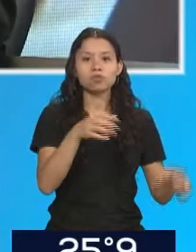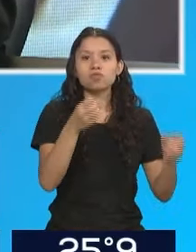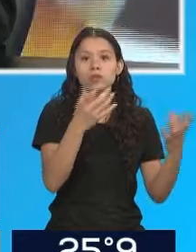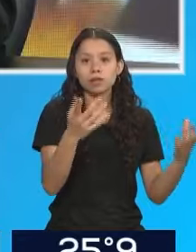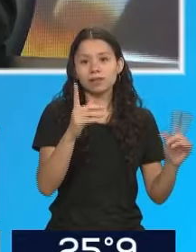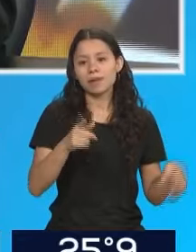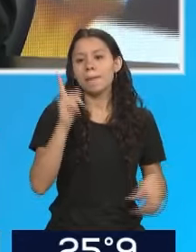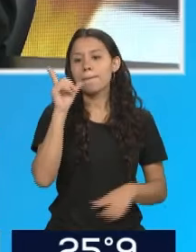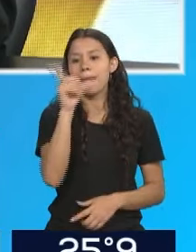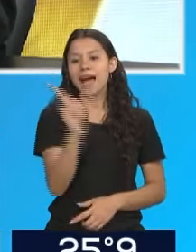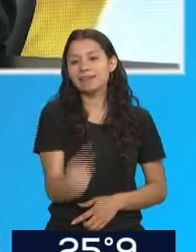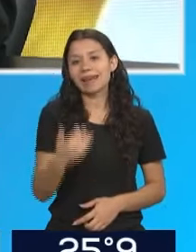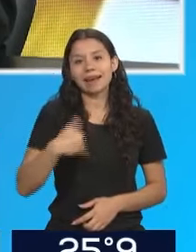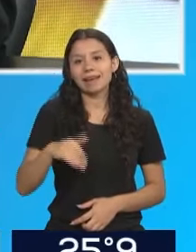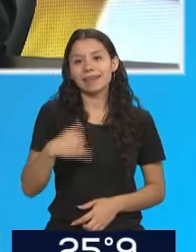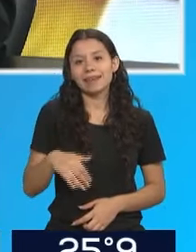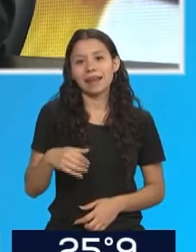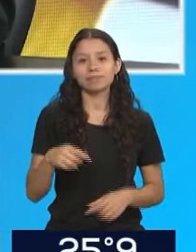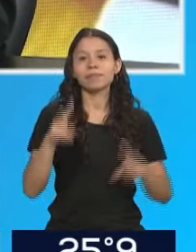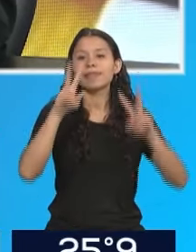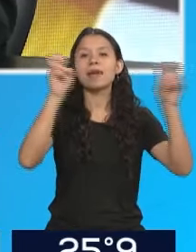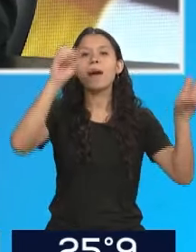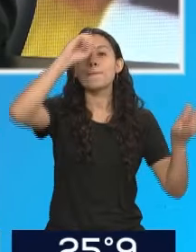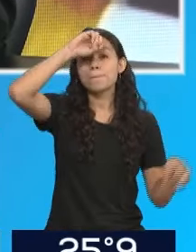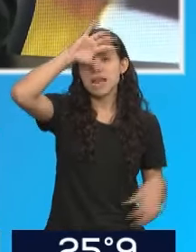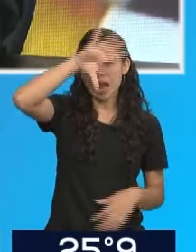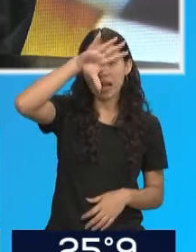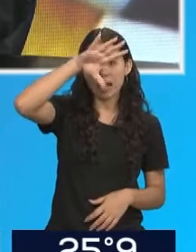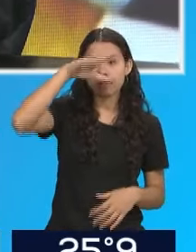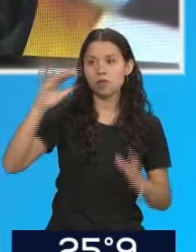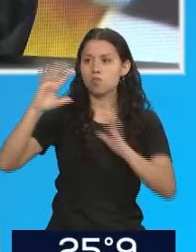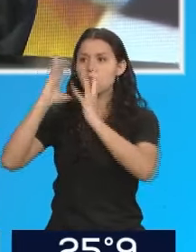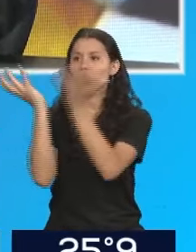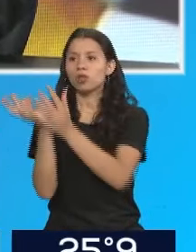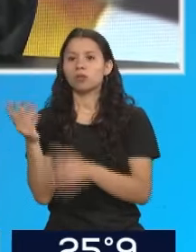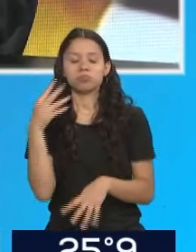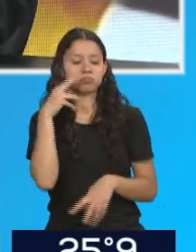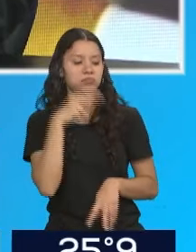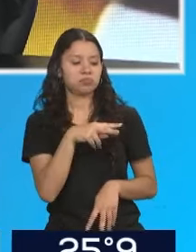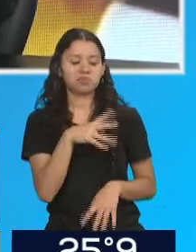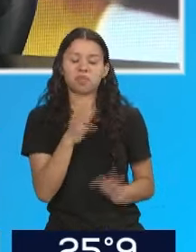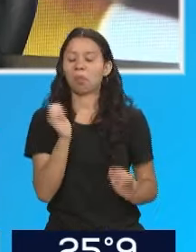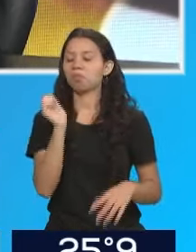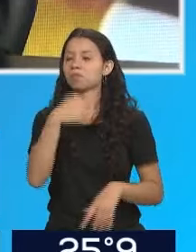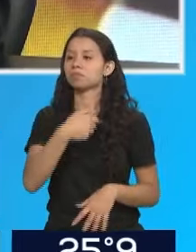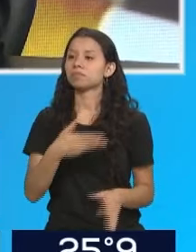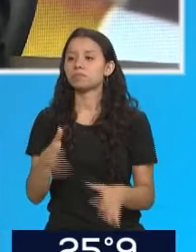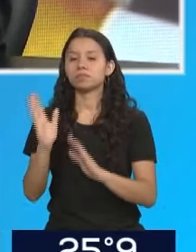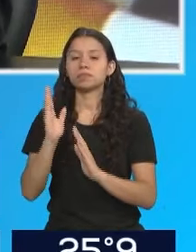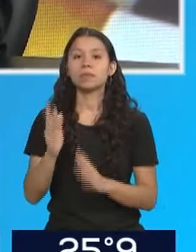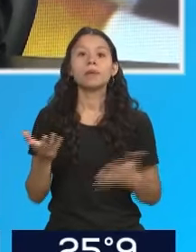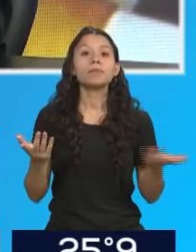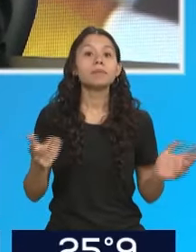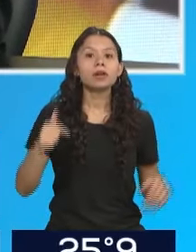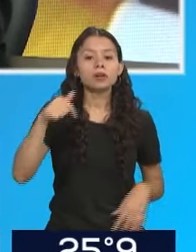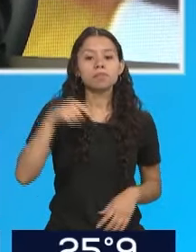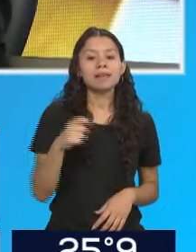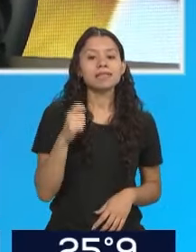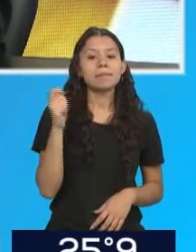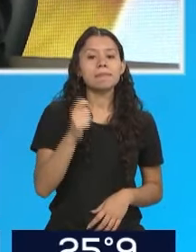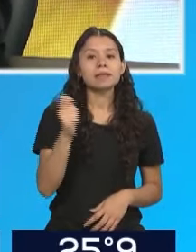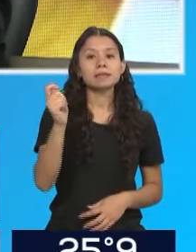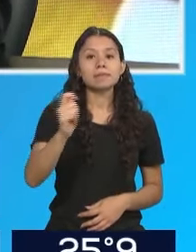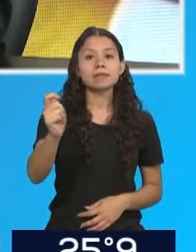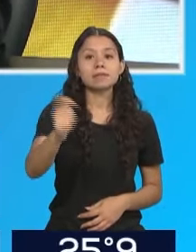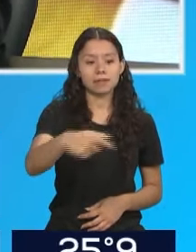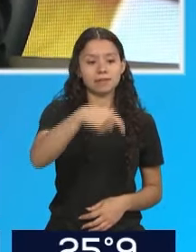país en tema minero. No figuraba en el radar mundial. Sin embargo, en los últimos meses, Mendoza, y a fuerza de estar en